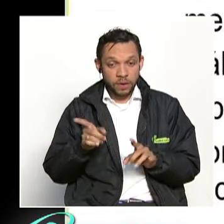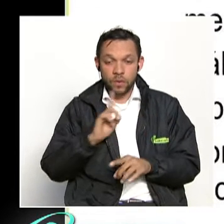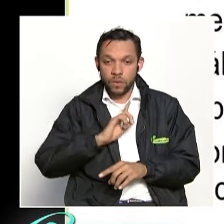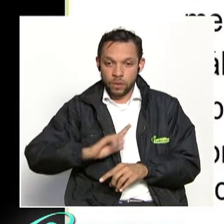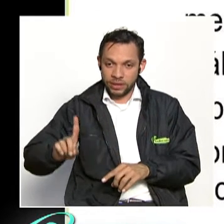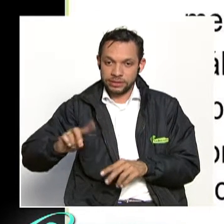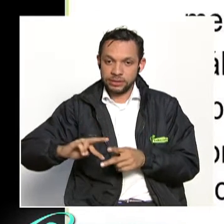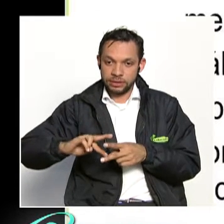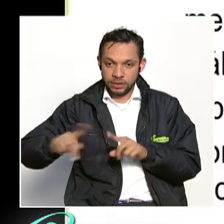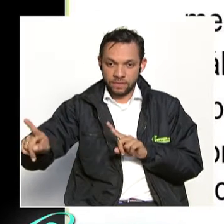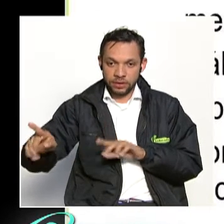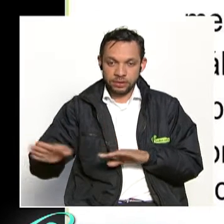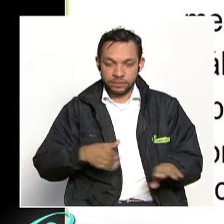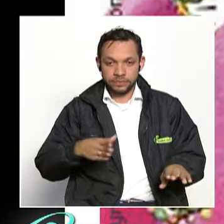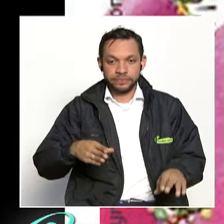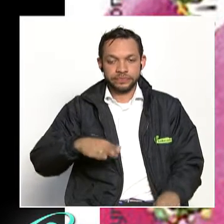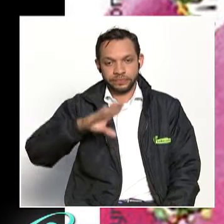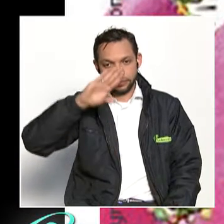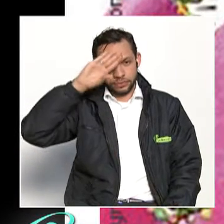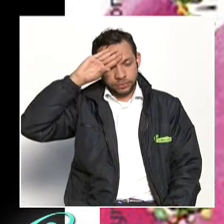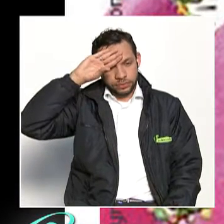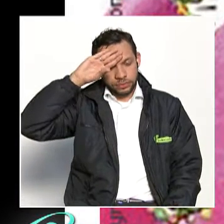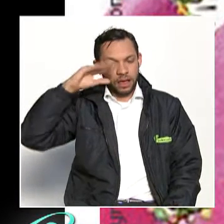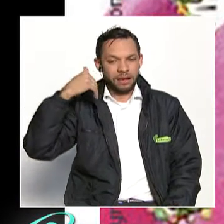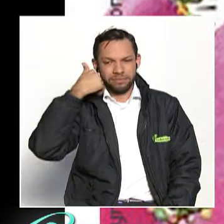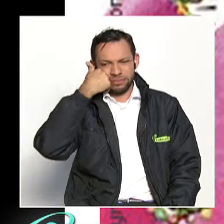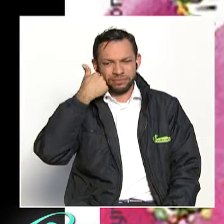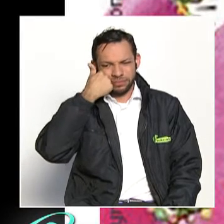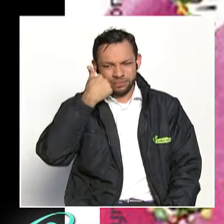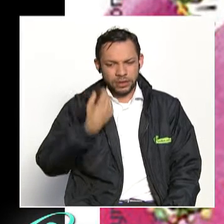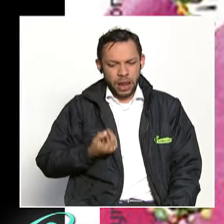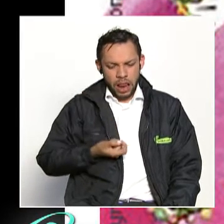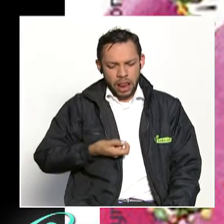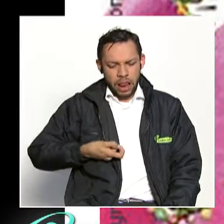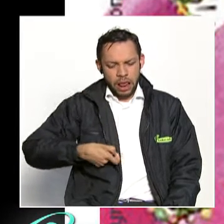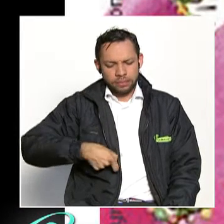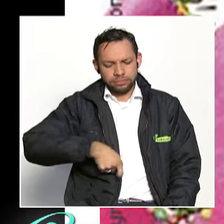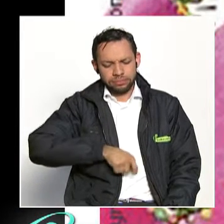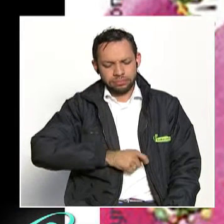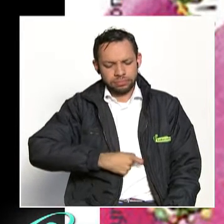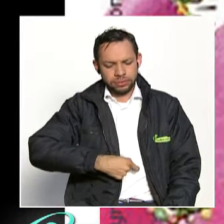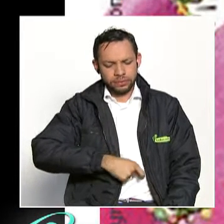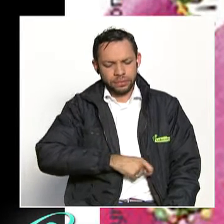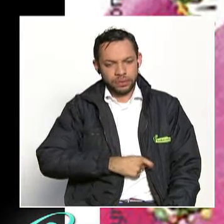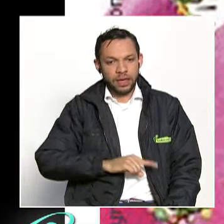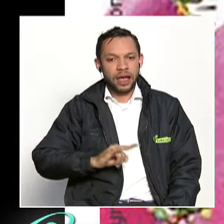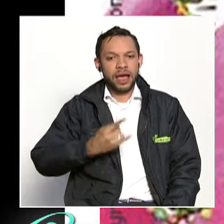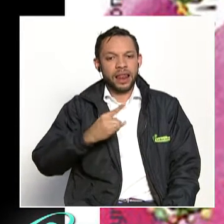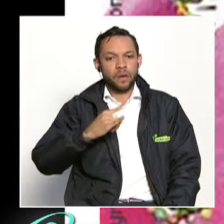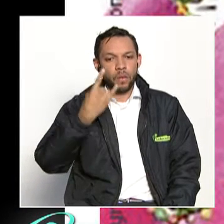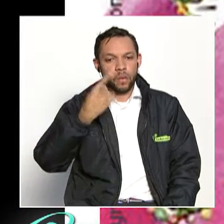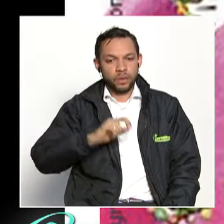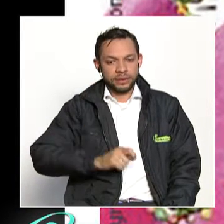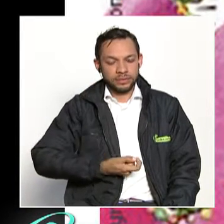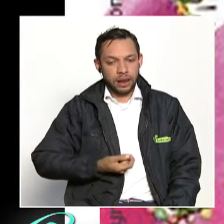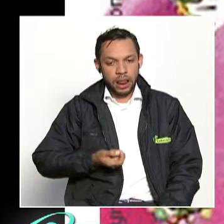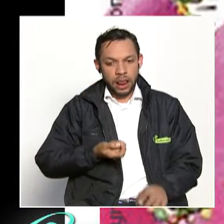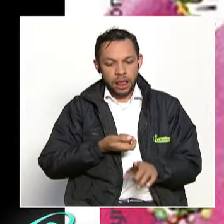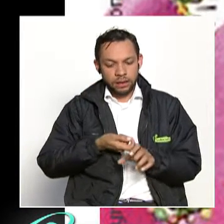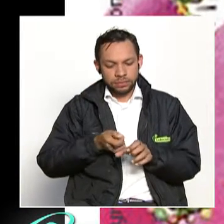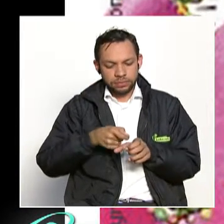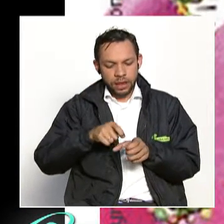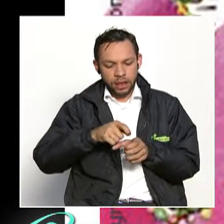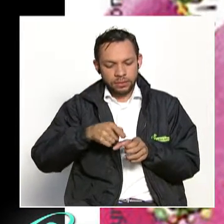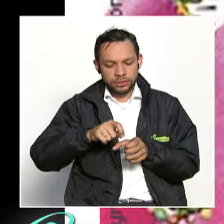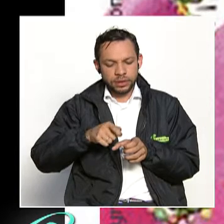que cuando uno habla de una infección, y sobre todo pues de una infección bacteriana, es porque alguna de las pocas bacterias